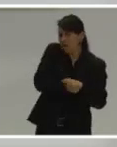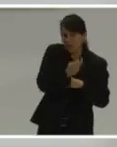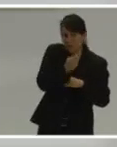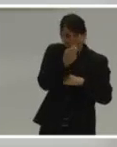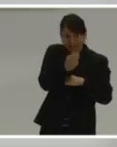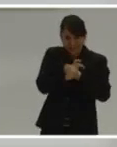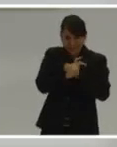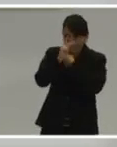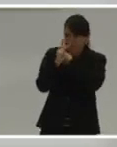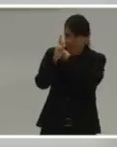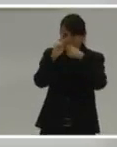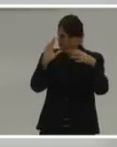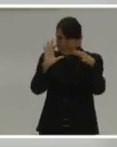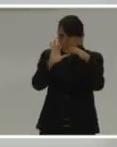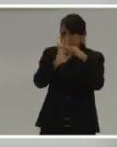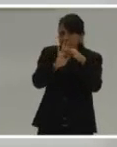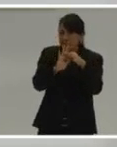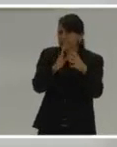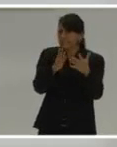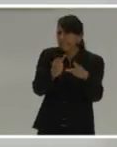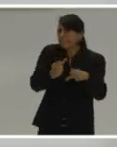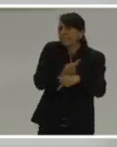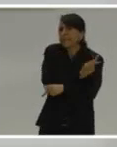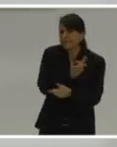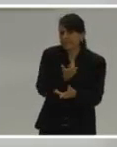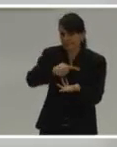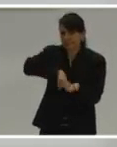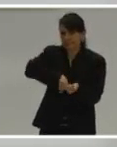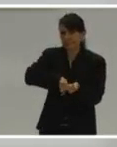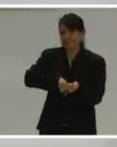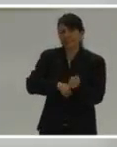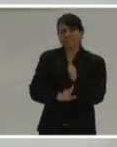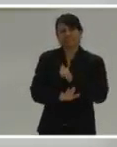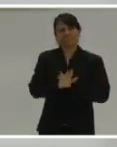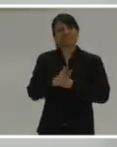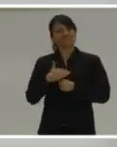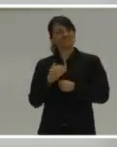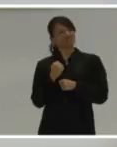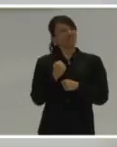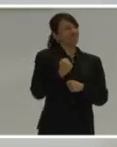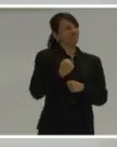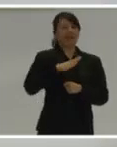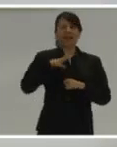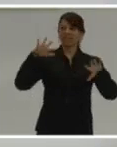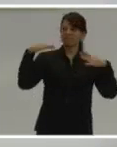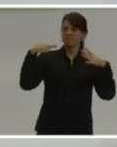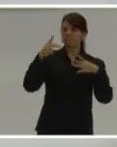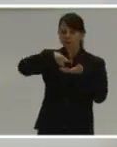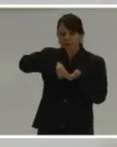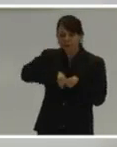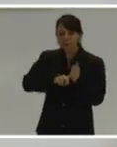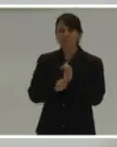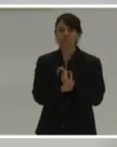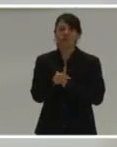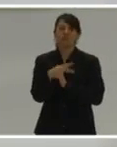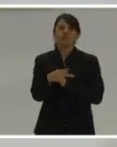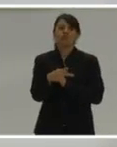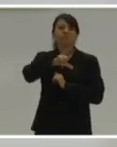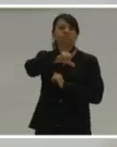están sobre la base de la marginación de los pueblos indígenas, el